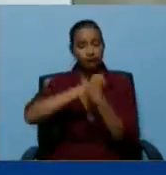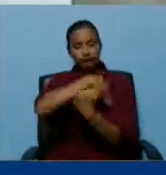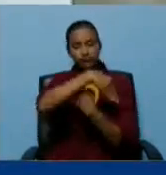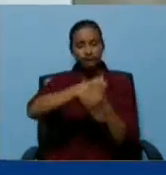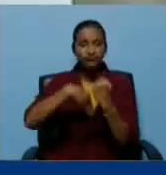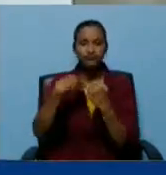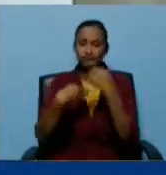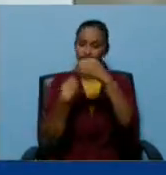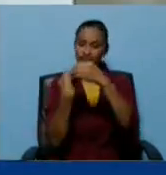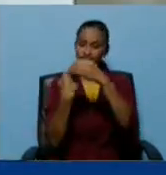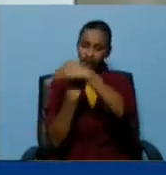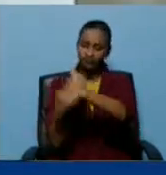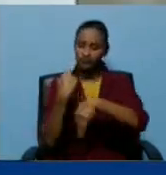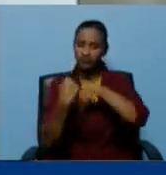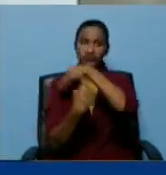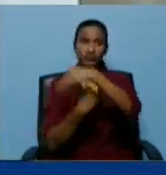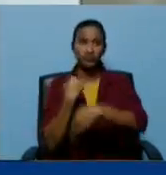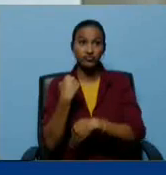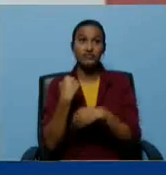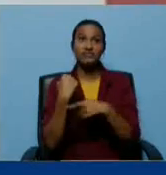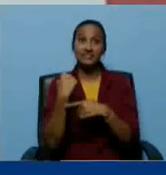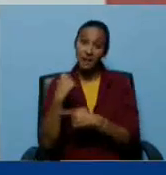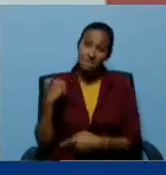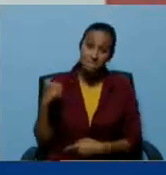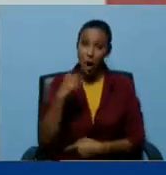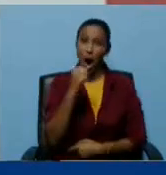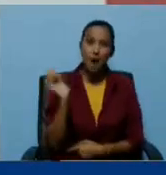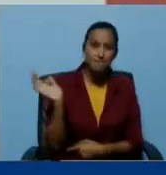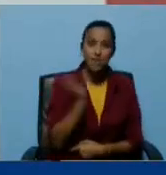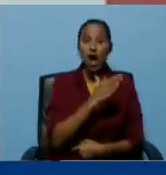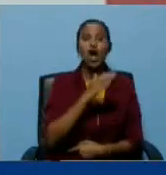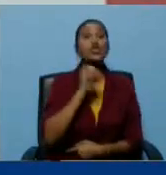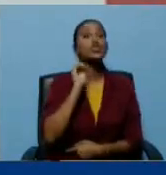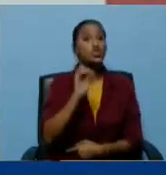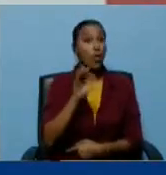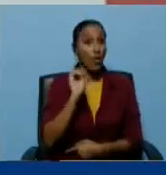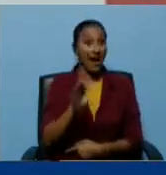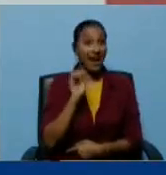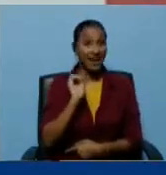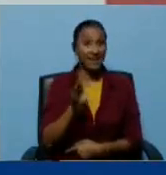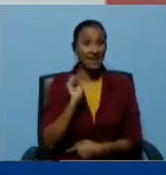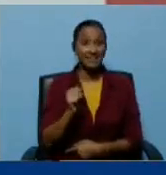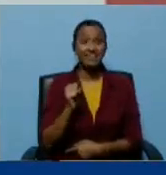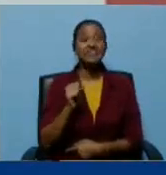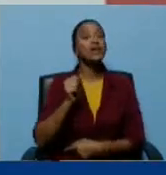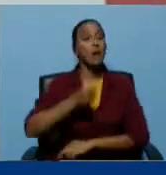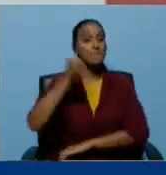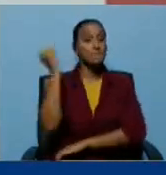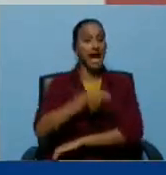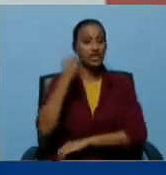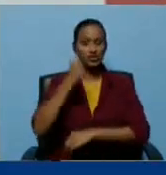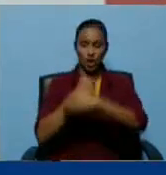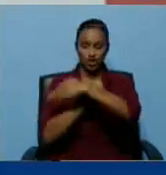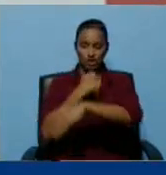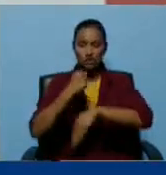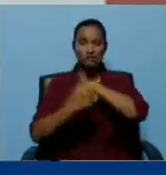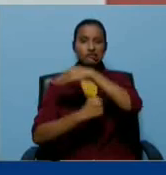Con esa mano una cachetada duele más. ¿Ah? Con el mazo en el yeso.